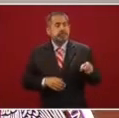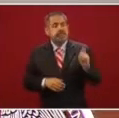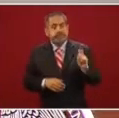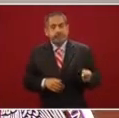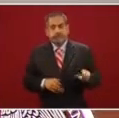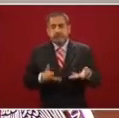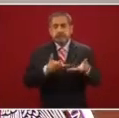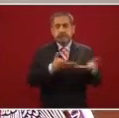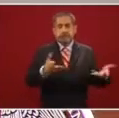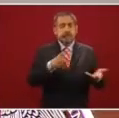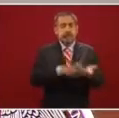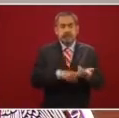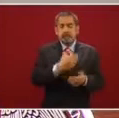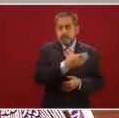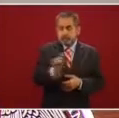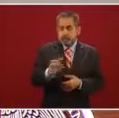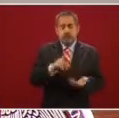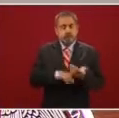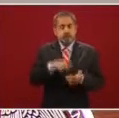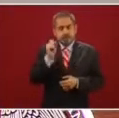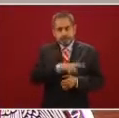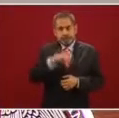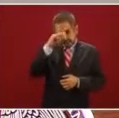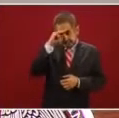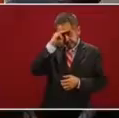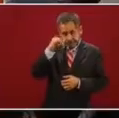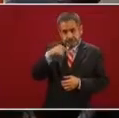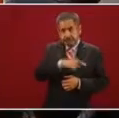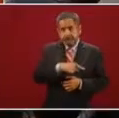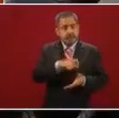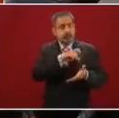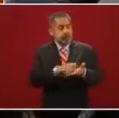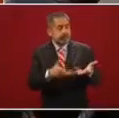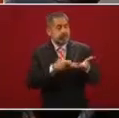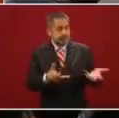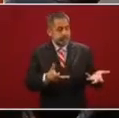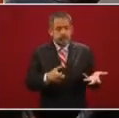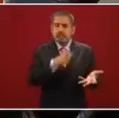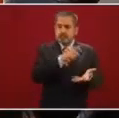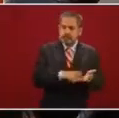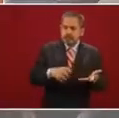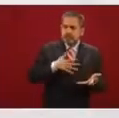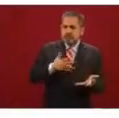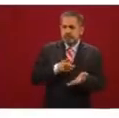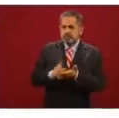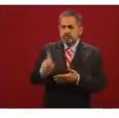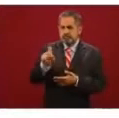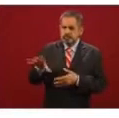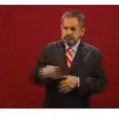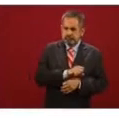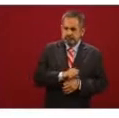sobre terrenos agrícolas. Este es el caso también de Mexicali. Junto con la compra del terreno, compra también los derechos del agua,